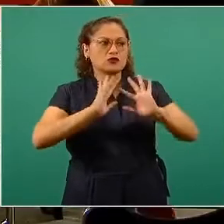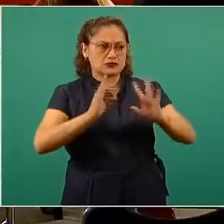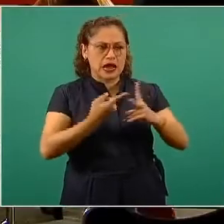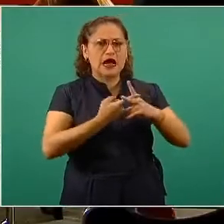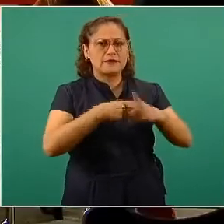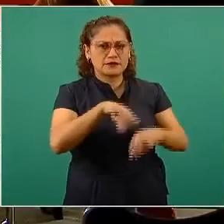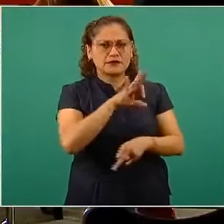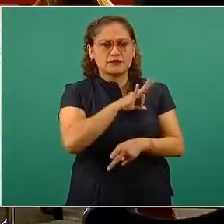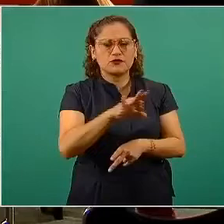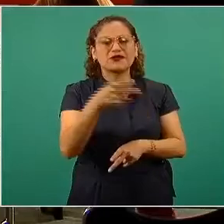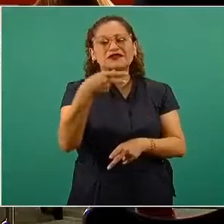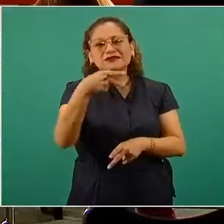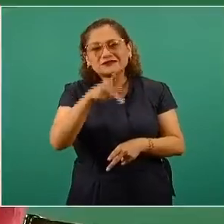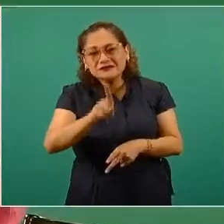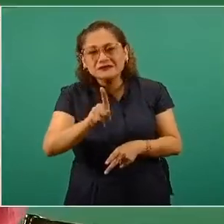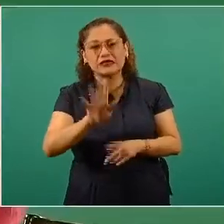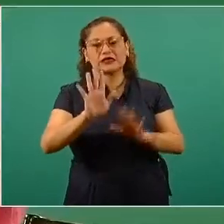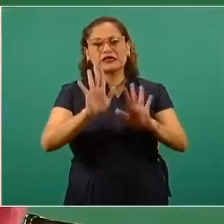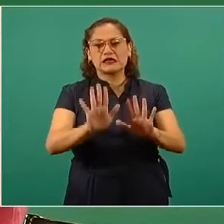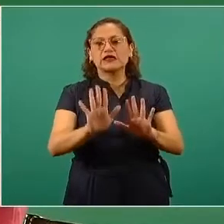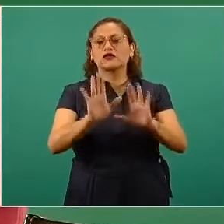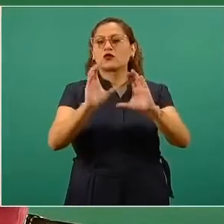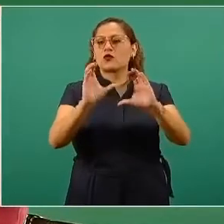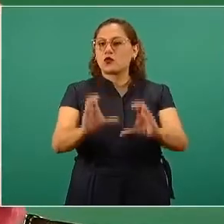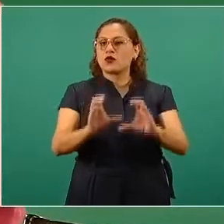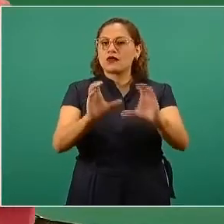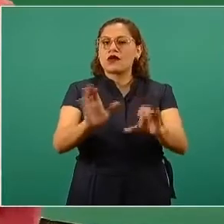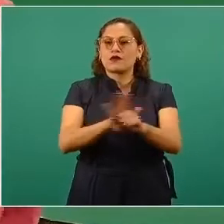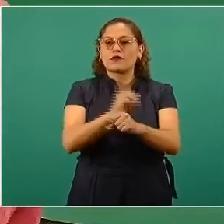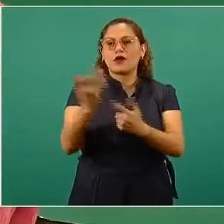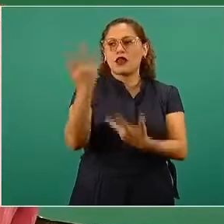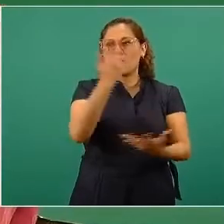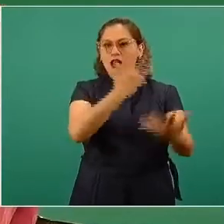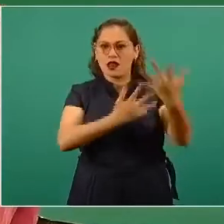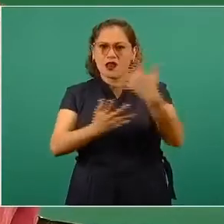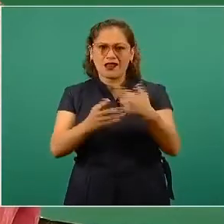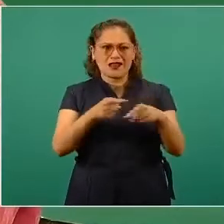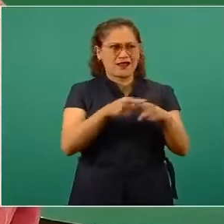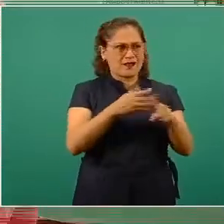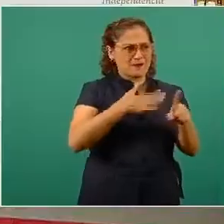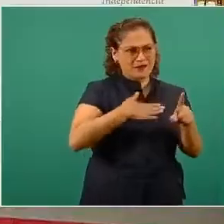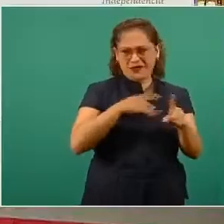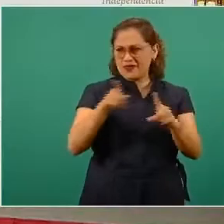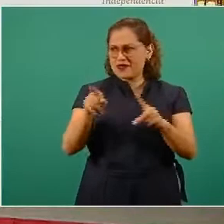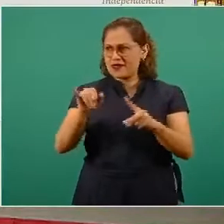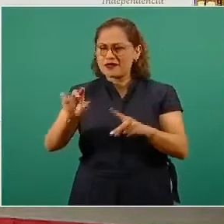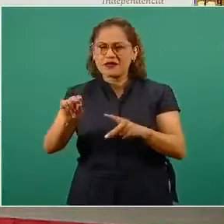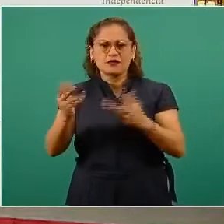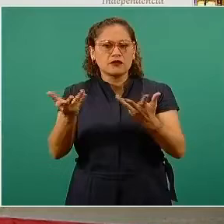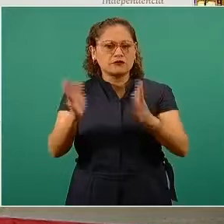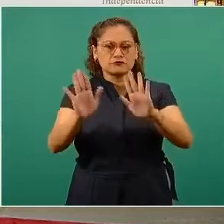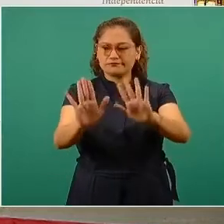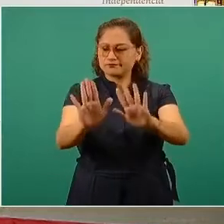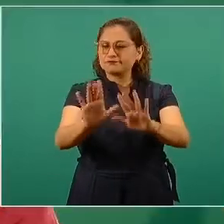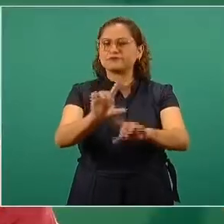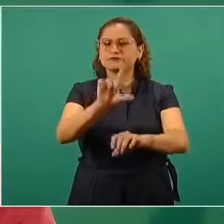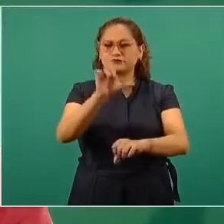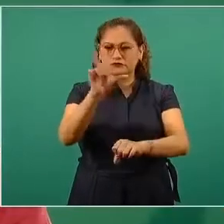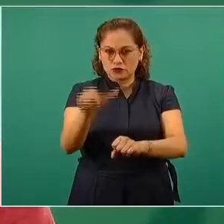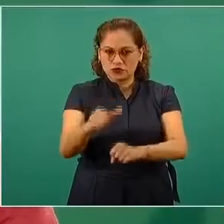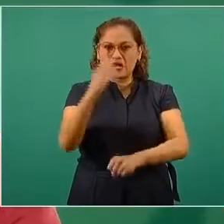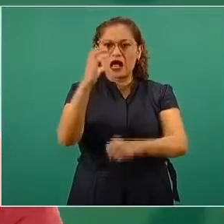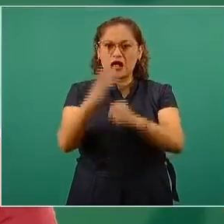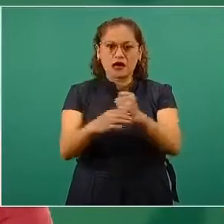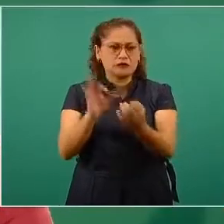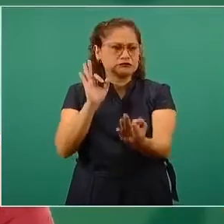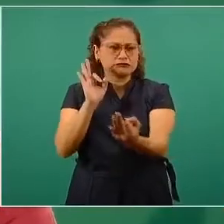que no haya este traslape de grupos prioritarios para que no se confunda la población. Pero inmediatamente terminemos, nos falta muy